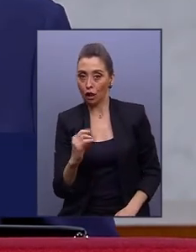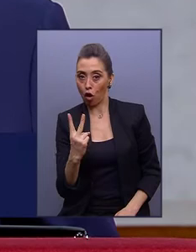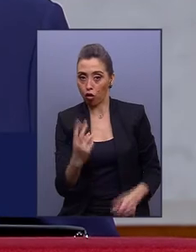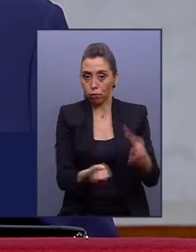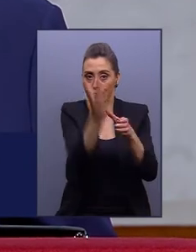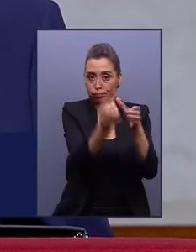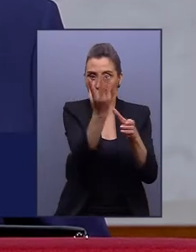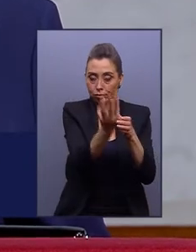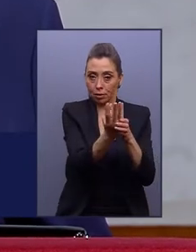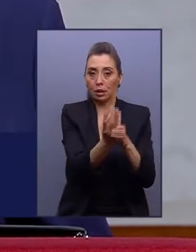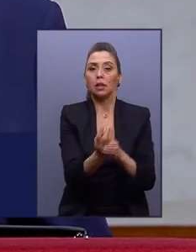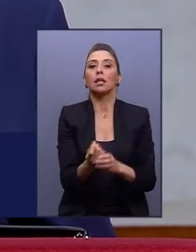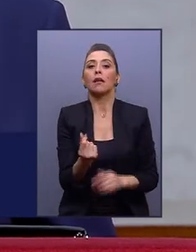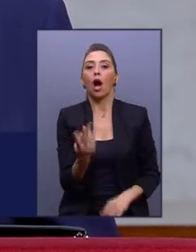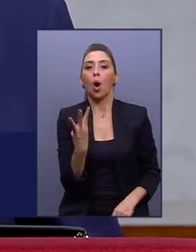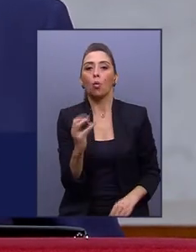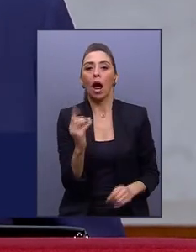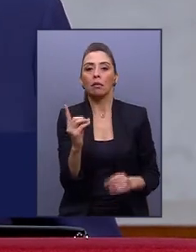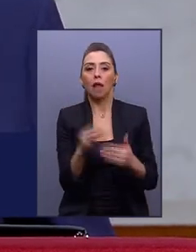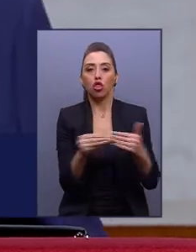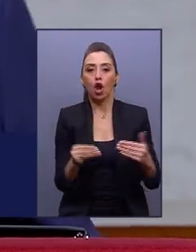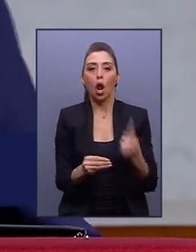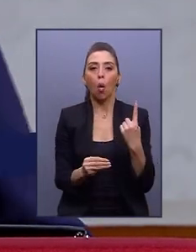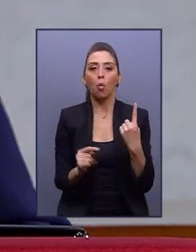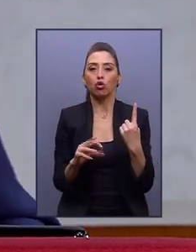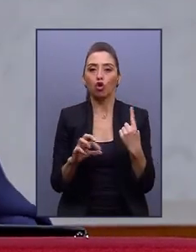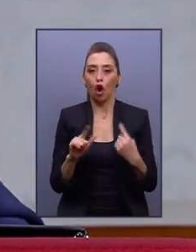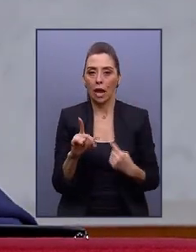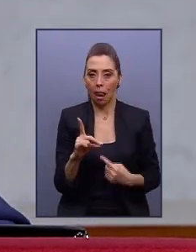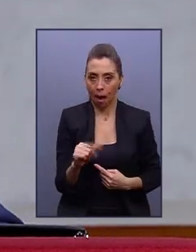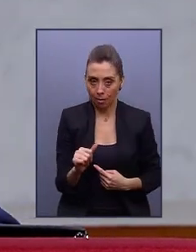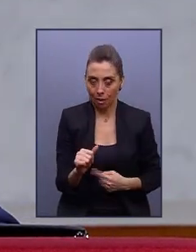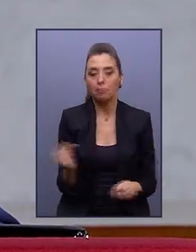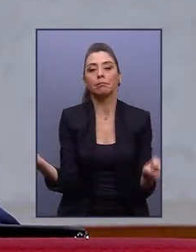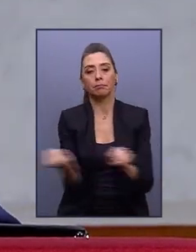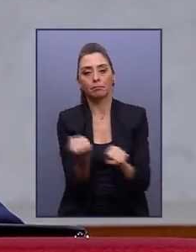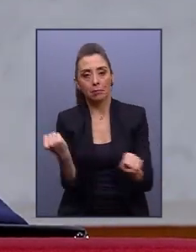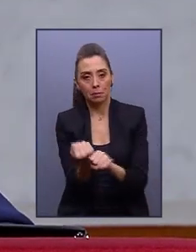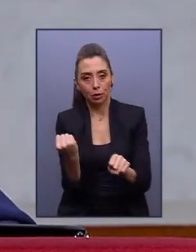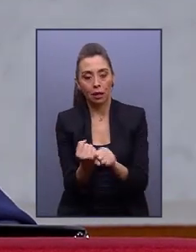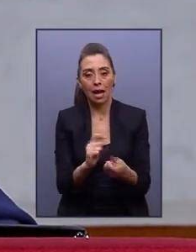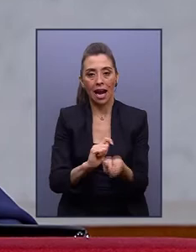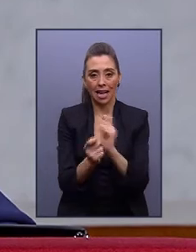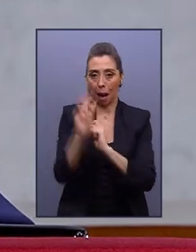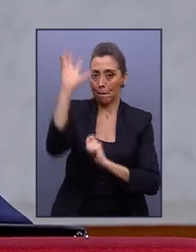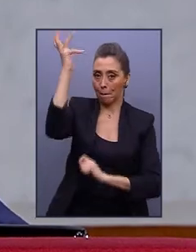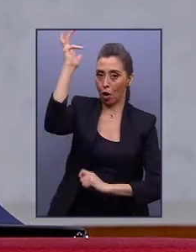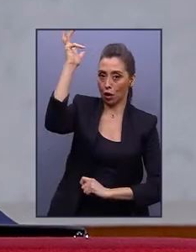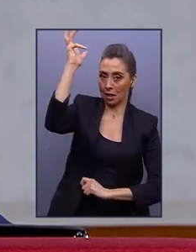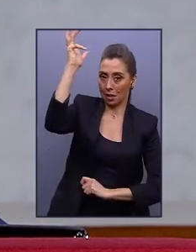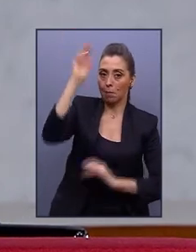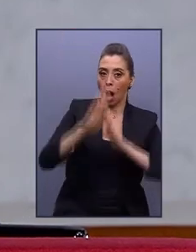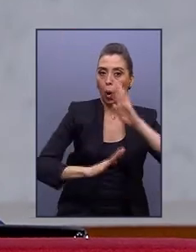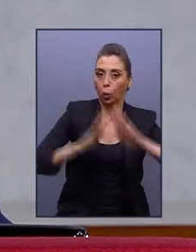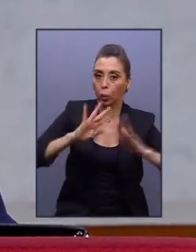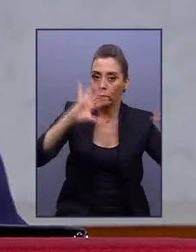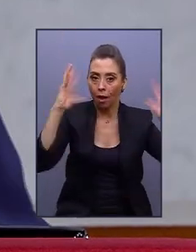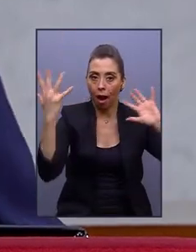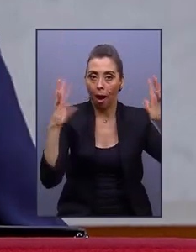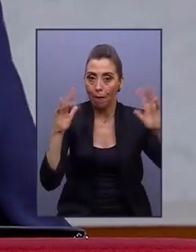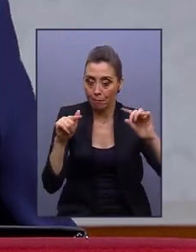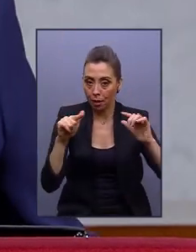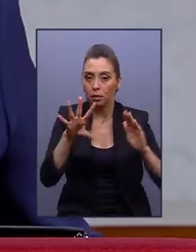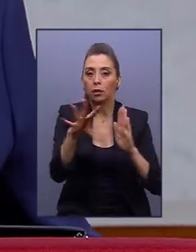o precio social de $40 por tonelada. Y por cierto, trabajaremos para que el cambio climático y la sustentabilidad